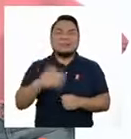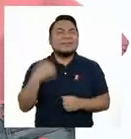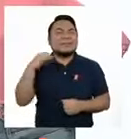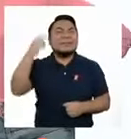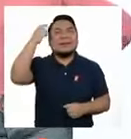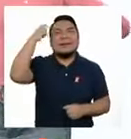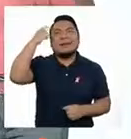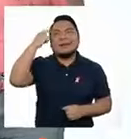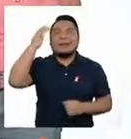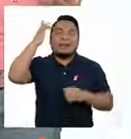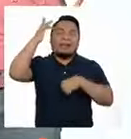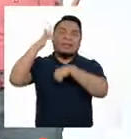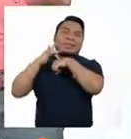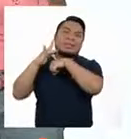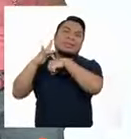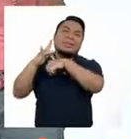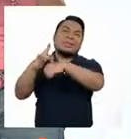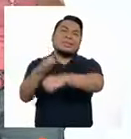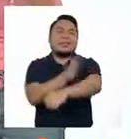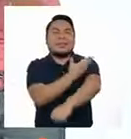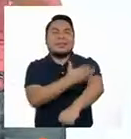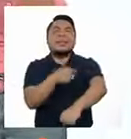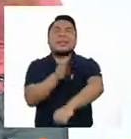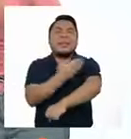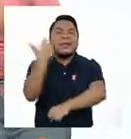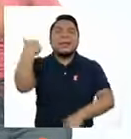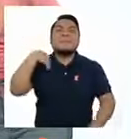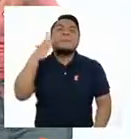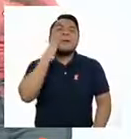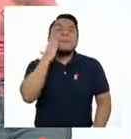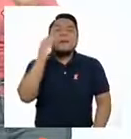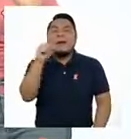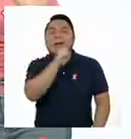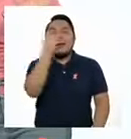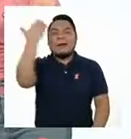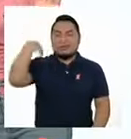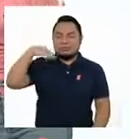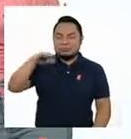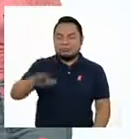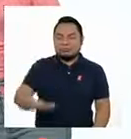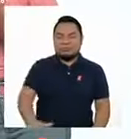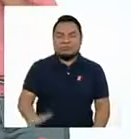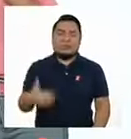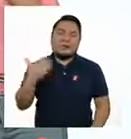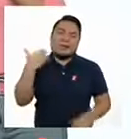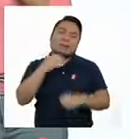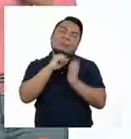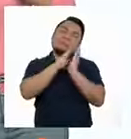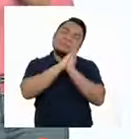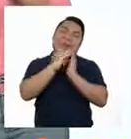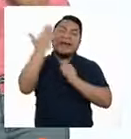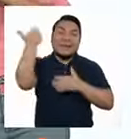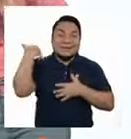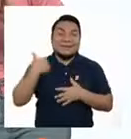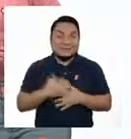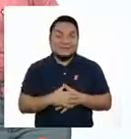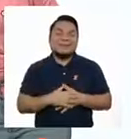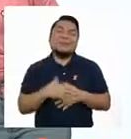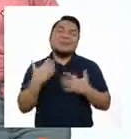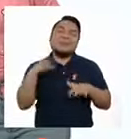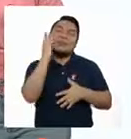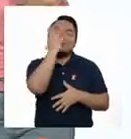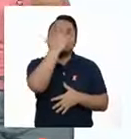de mi cabeza! Es una canción que mi mamá me cantaba antes de dormir cuando era niña. ¡Ay, es